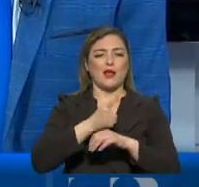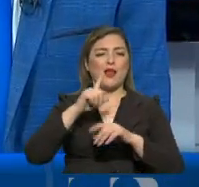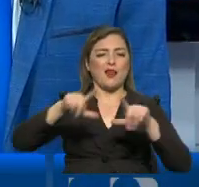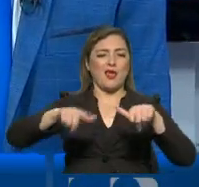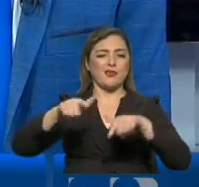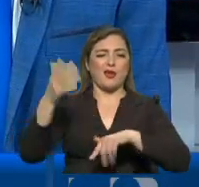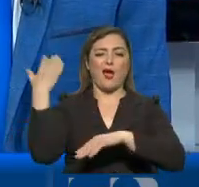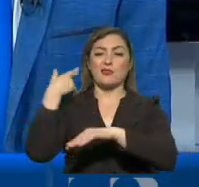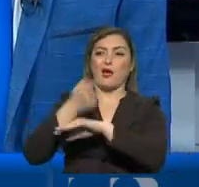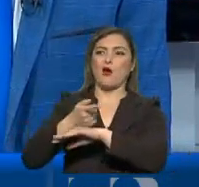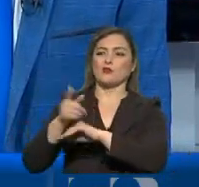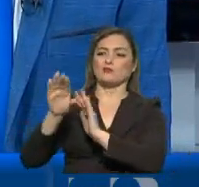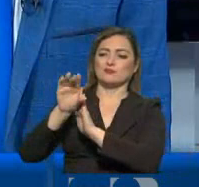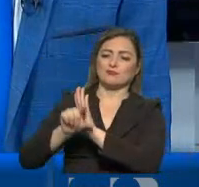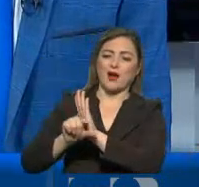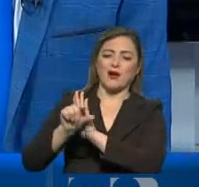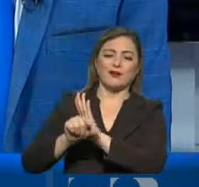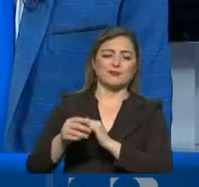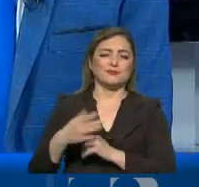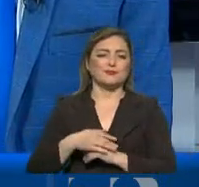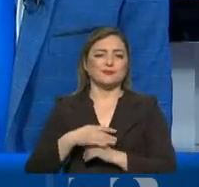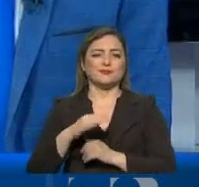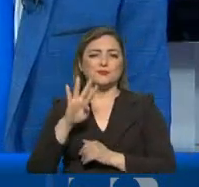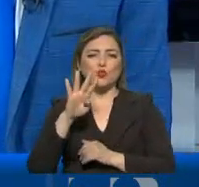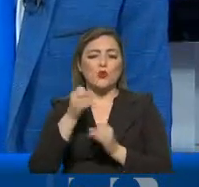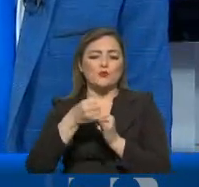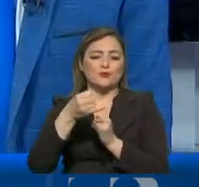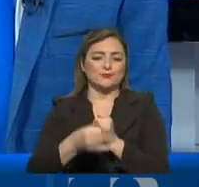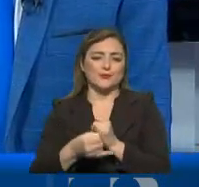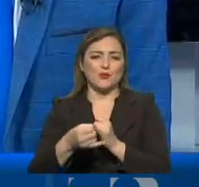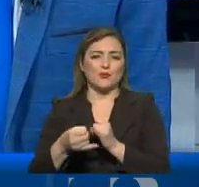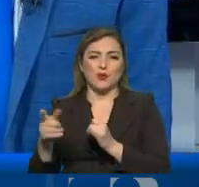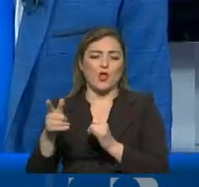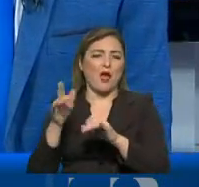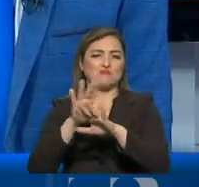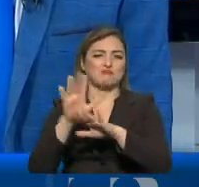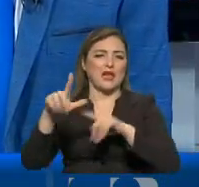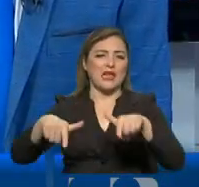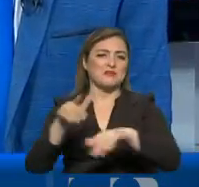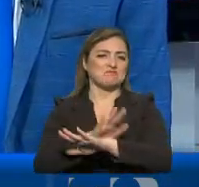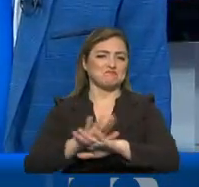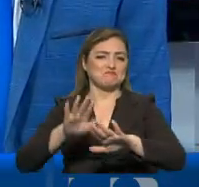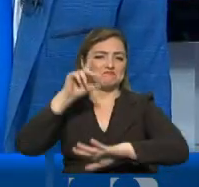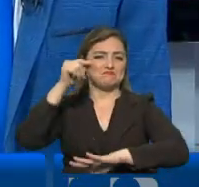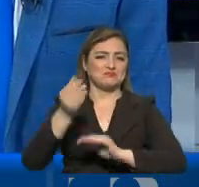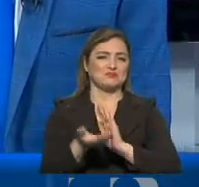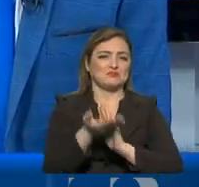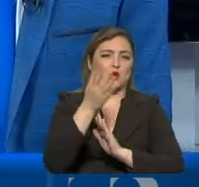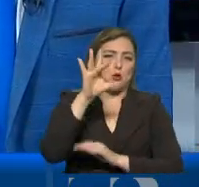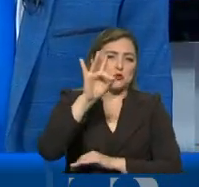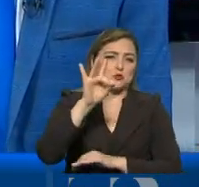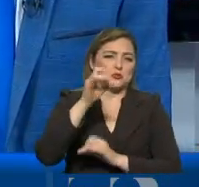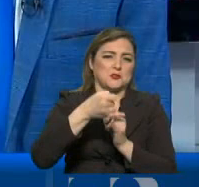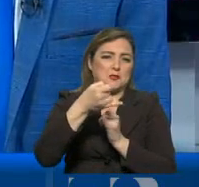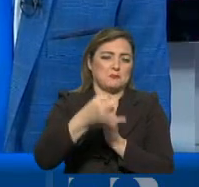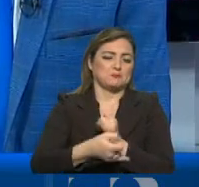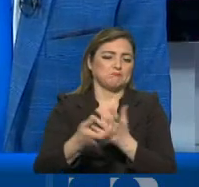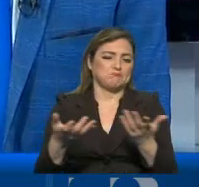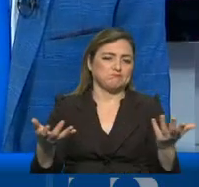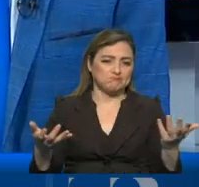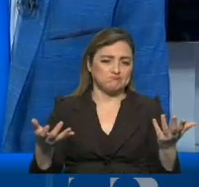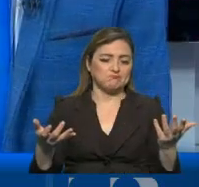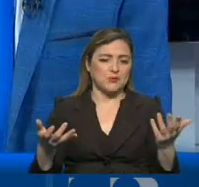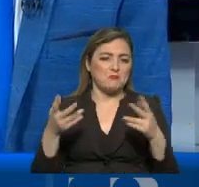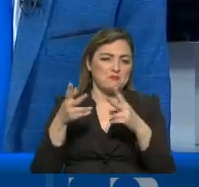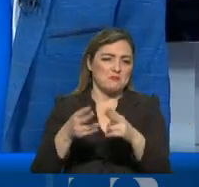su planilla, porque la tarifa dignidad tiene una tarifa de 4 centavos. Y al salir de esa tarifa, paga 8 centavos de dólar. Entonces, por más que el consumo de energía eléctrica